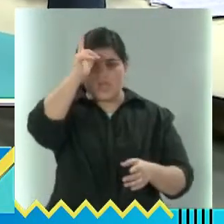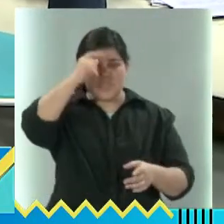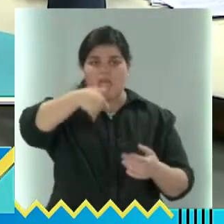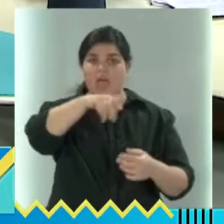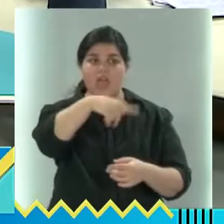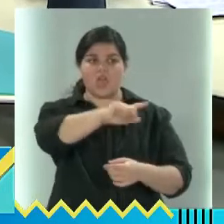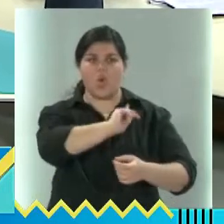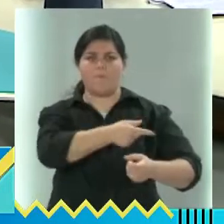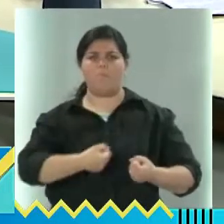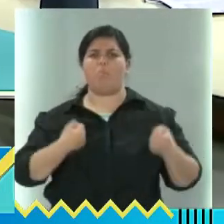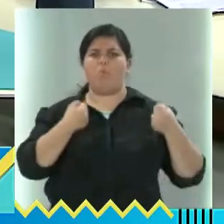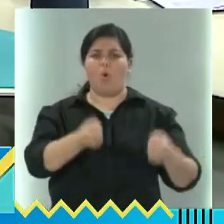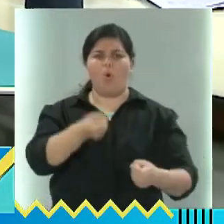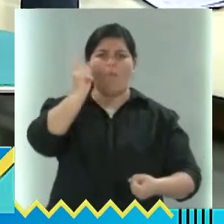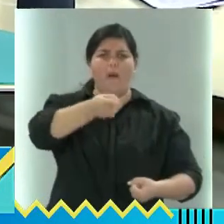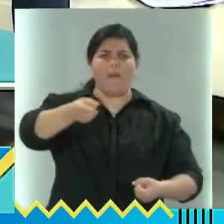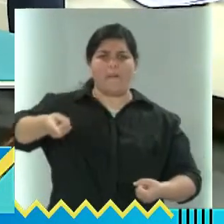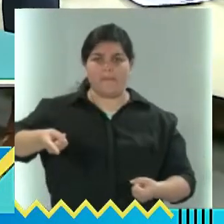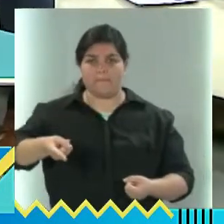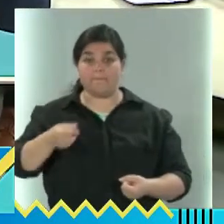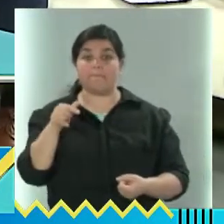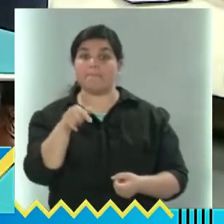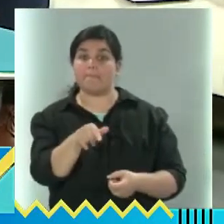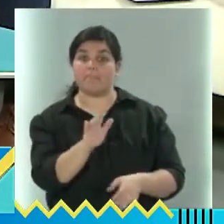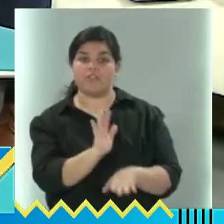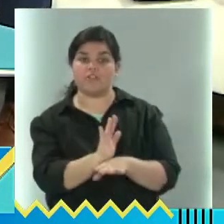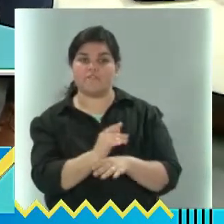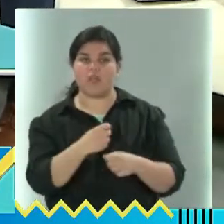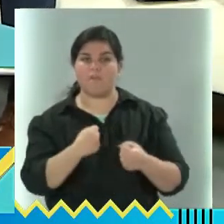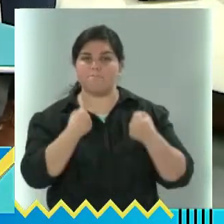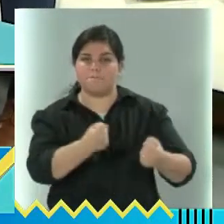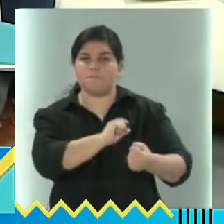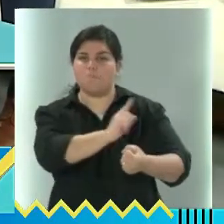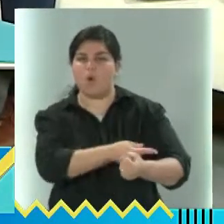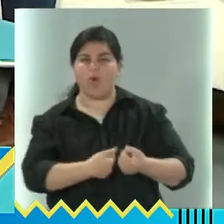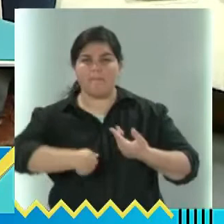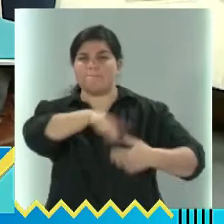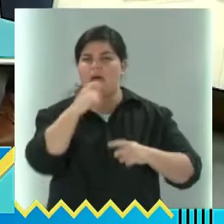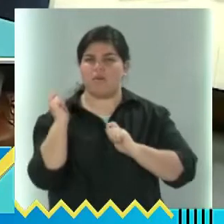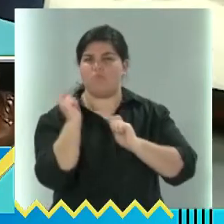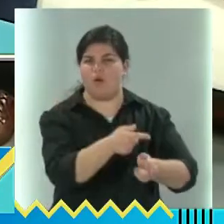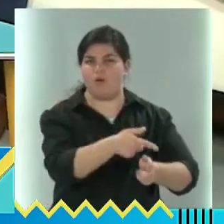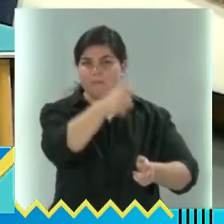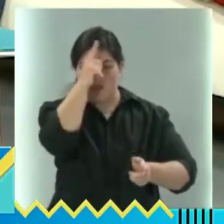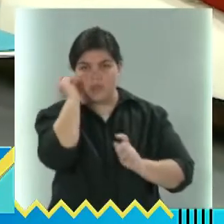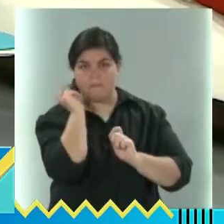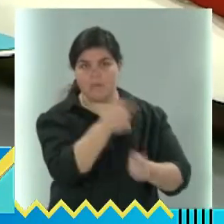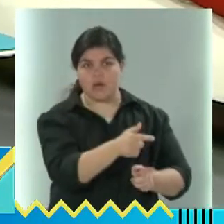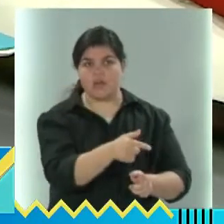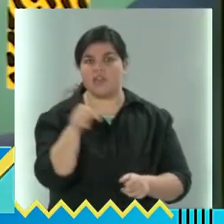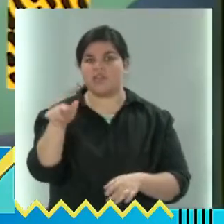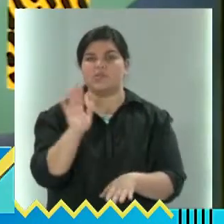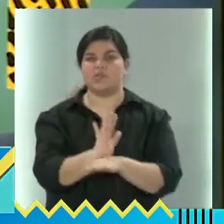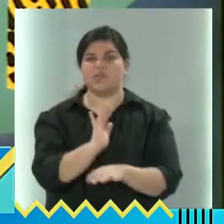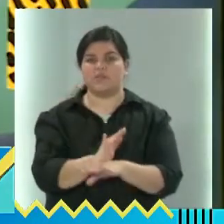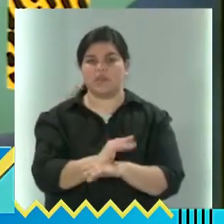Entonces, realmente esto creo que le da mucho más y esto puede generar, quizás que se nos genere inclusive más trabajo desde la comisión por este tipo de